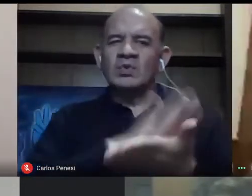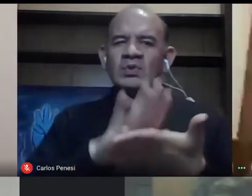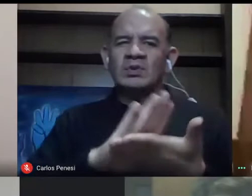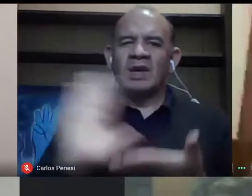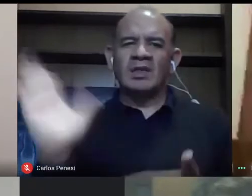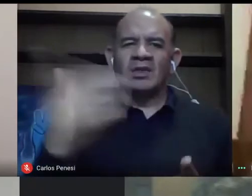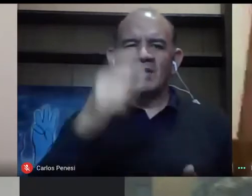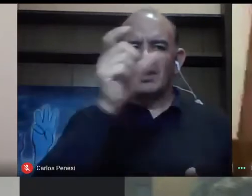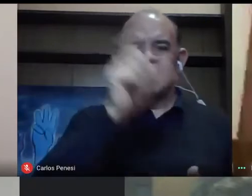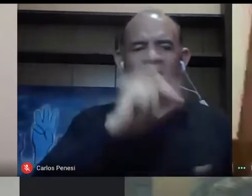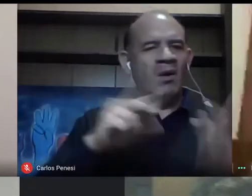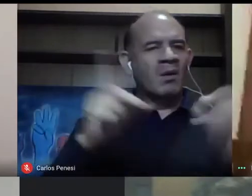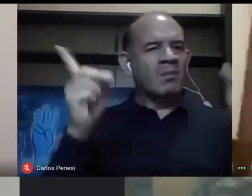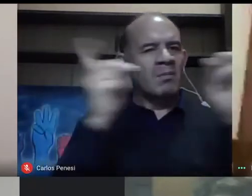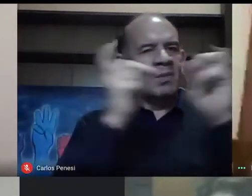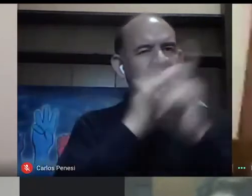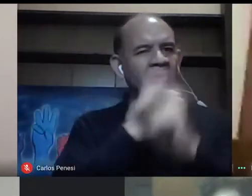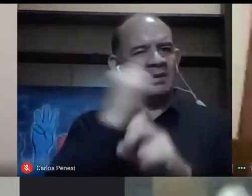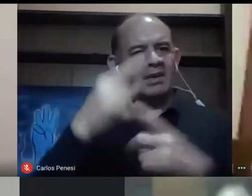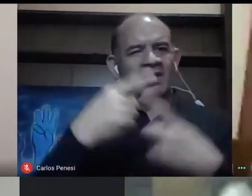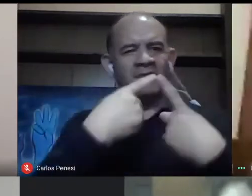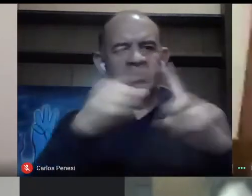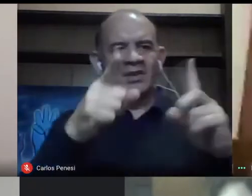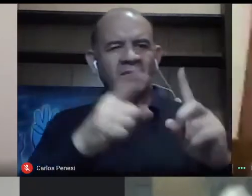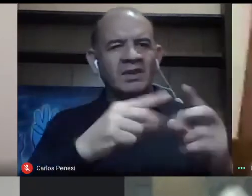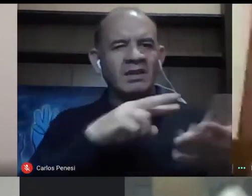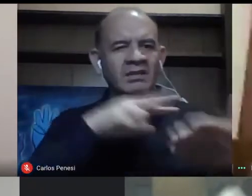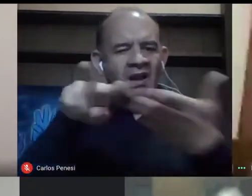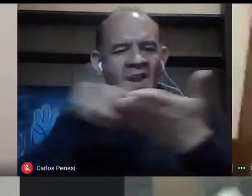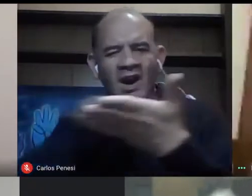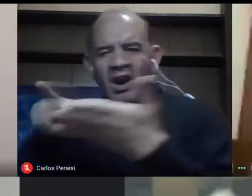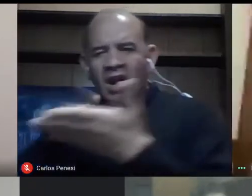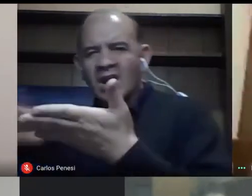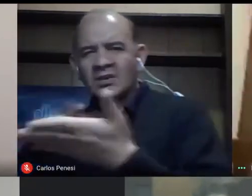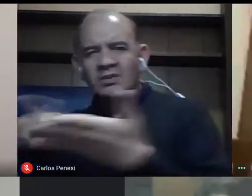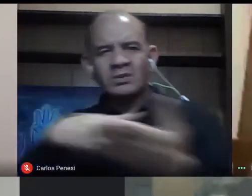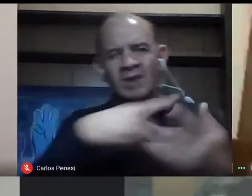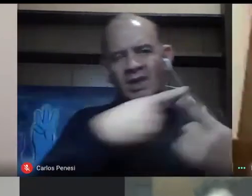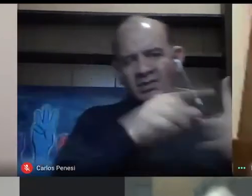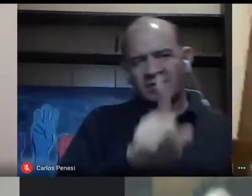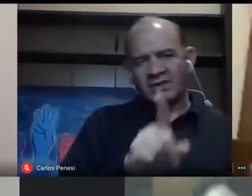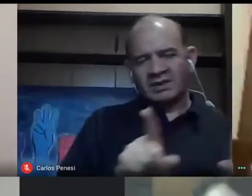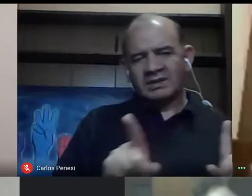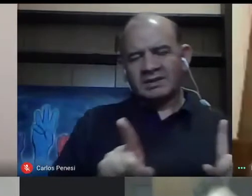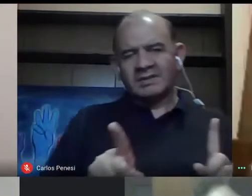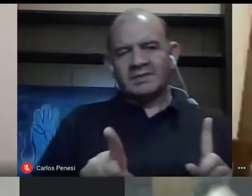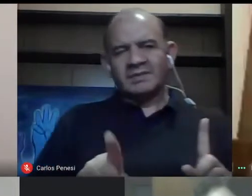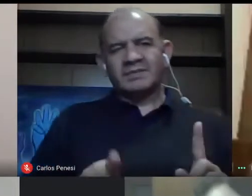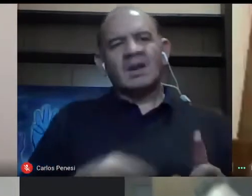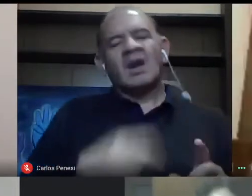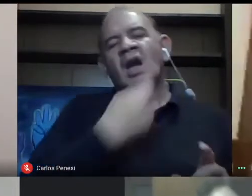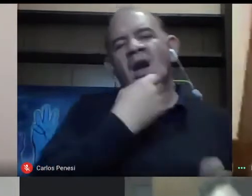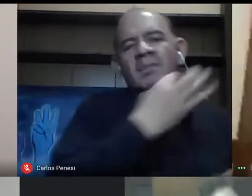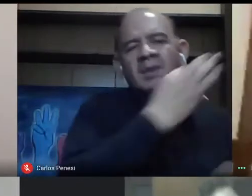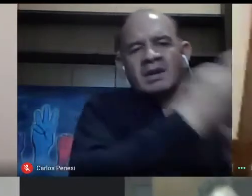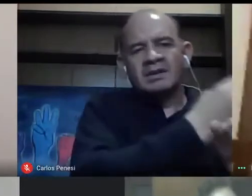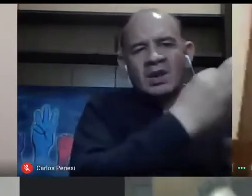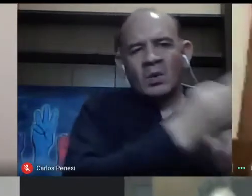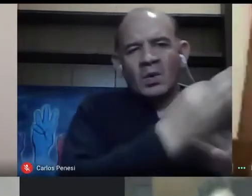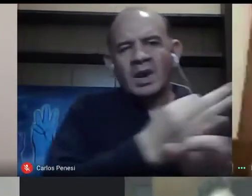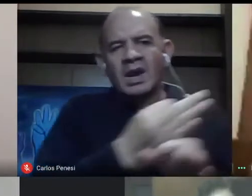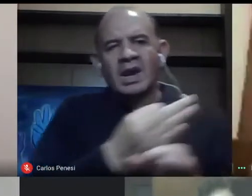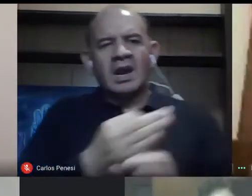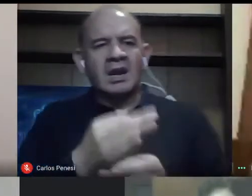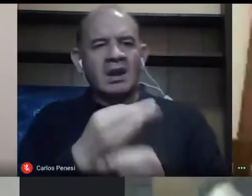resolver los problemas de acceso a la lectura desde todas las diversidades y realidades que tenemos, que no son las mismas en los países